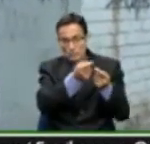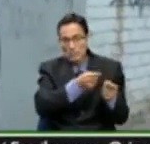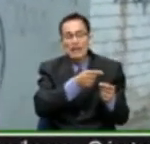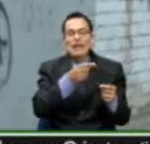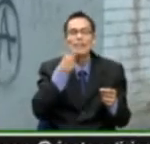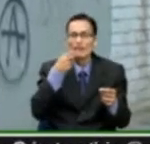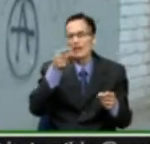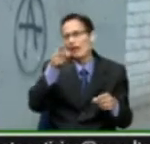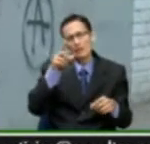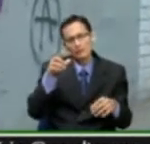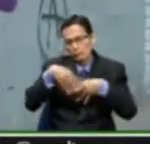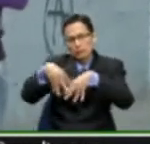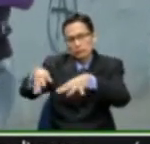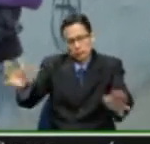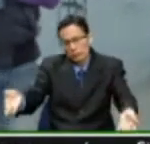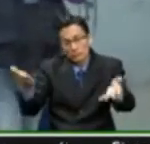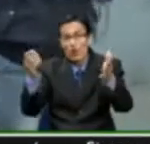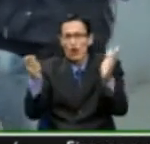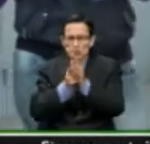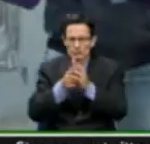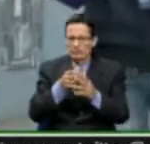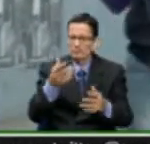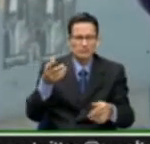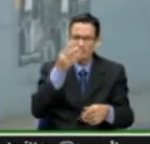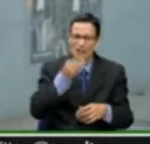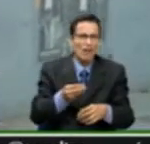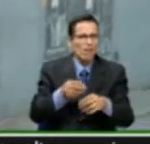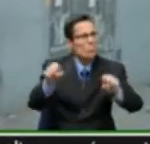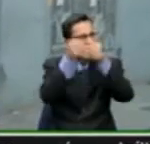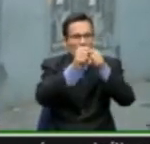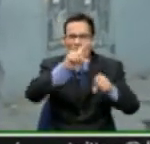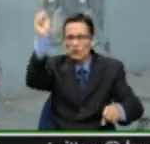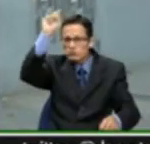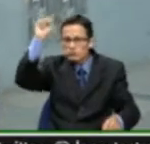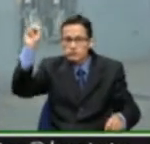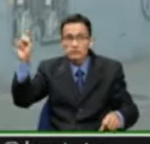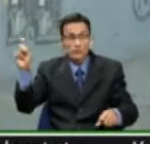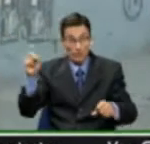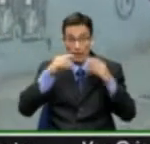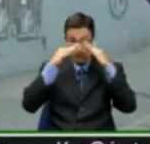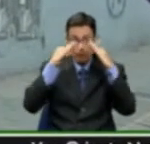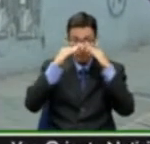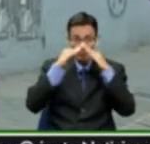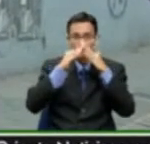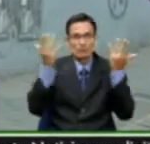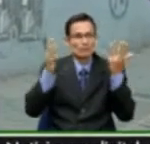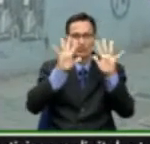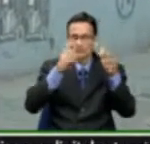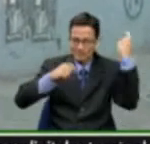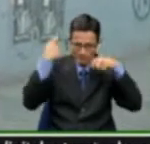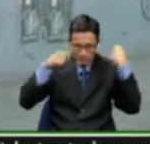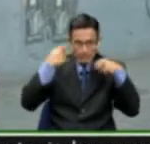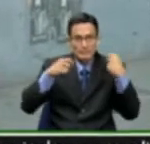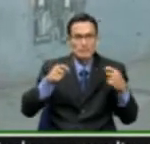de vandalismo, porque con grafitis como estos, como ustedes lo pueden observar, en fachadas de residencias, establecimientos comerciales de las